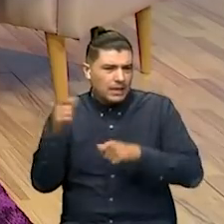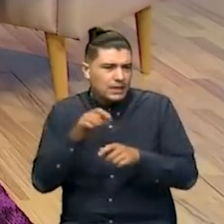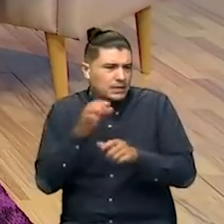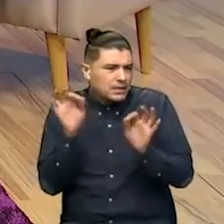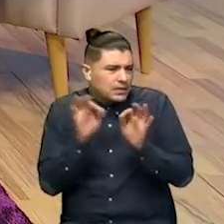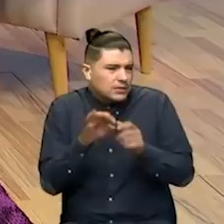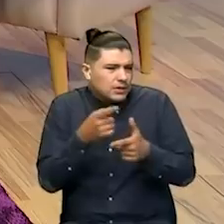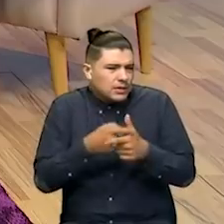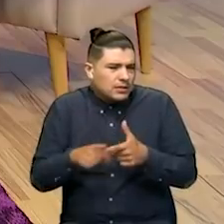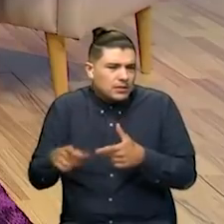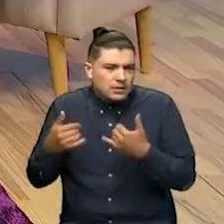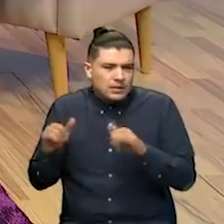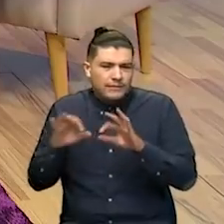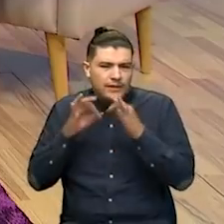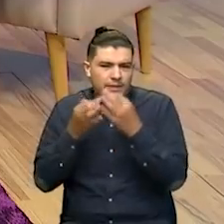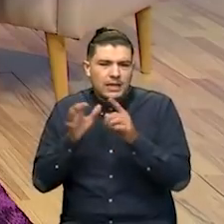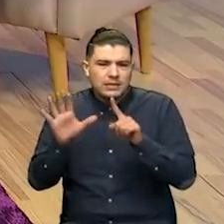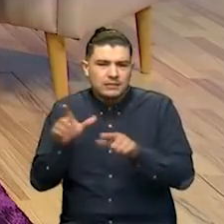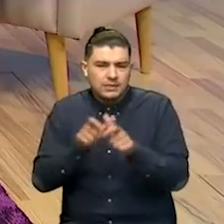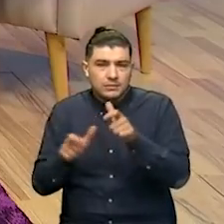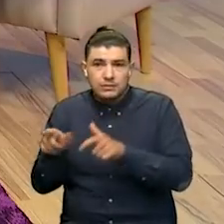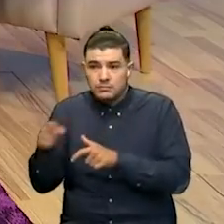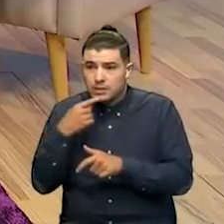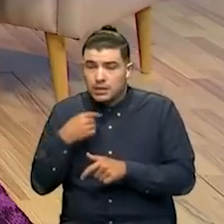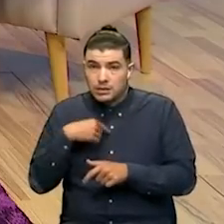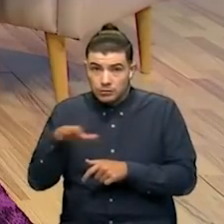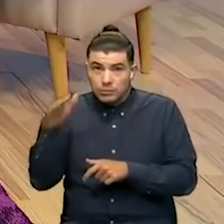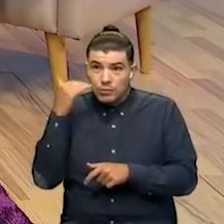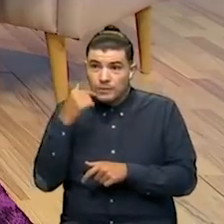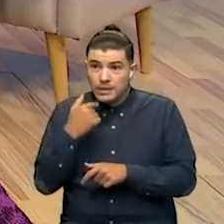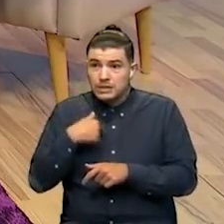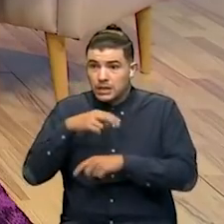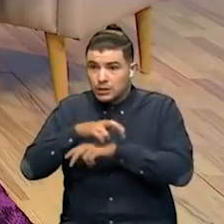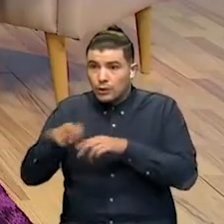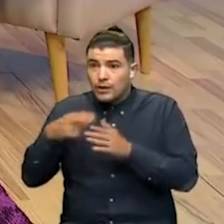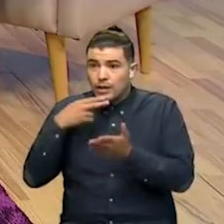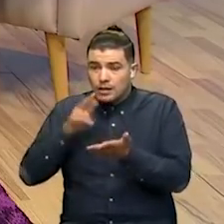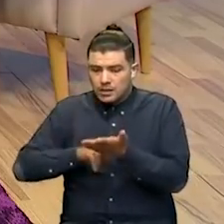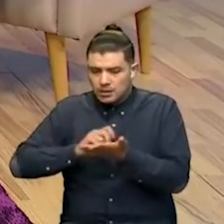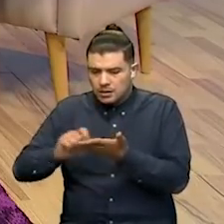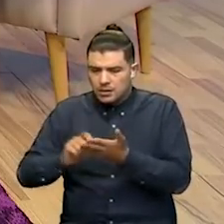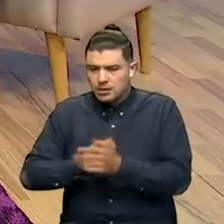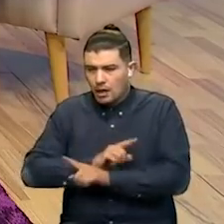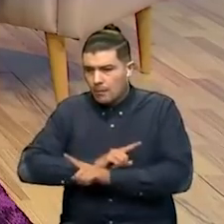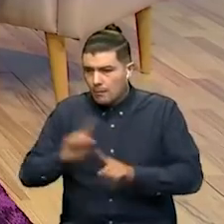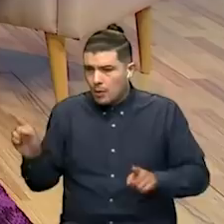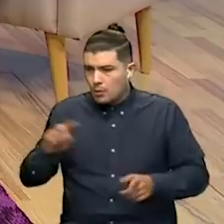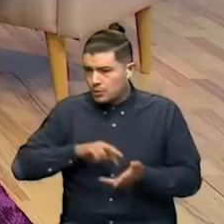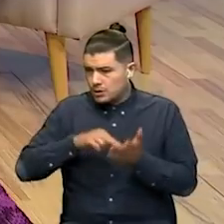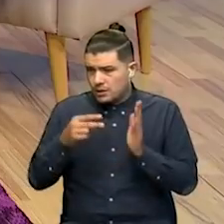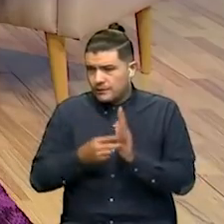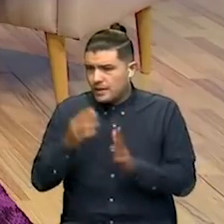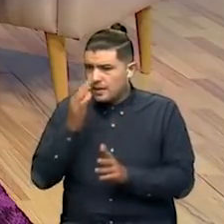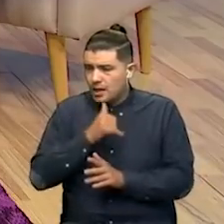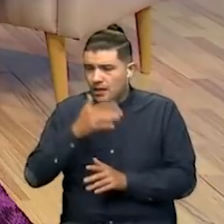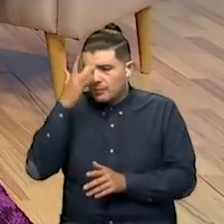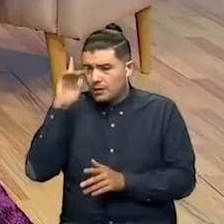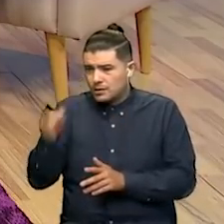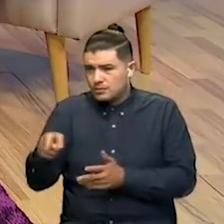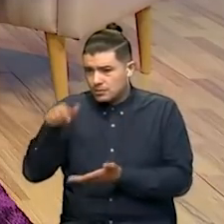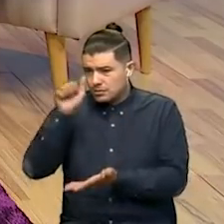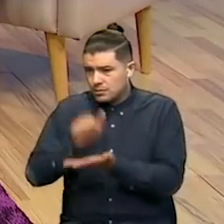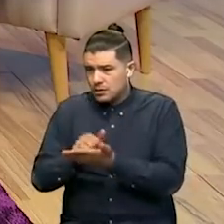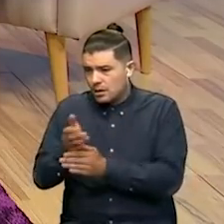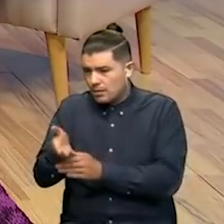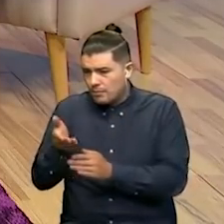repartir. Sí, ahora, el hecho de que la señora, como dice la televidente, se haya robado la escritura, tampoco quiere decir nada porque en la notaría se pide una